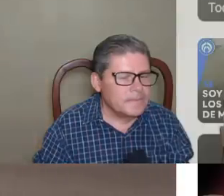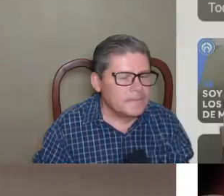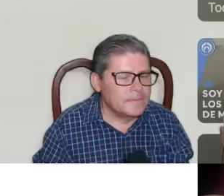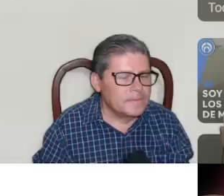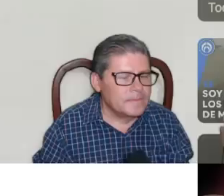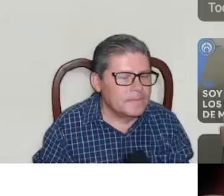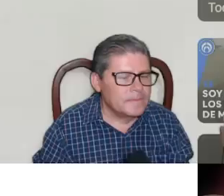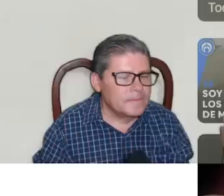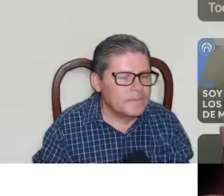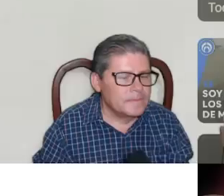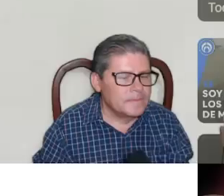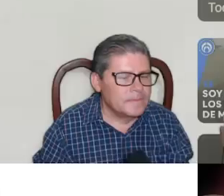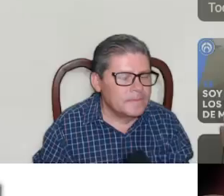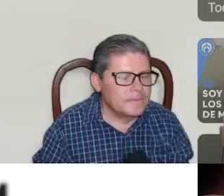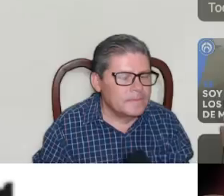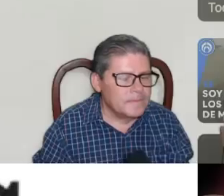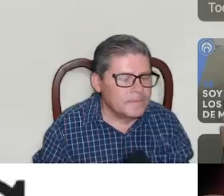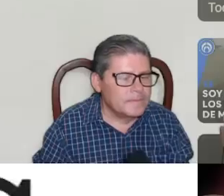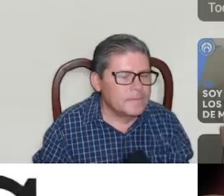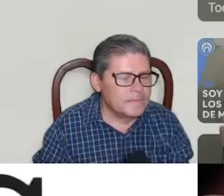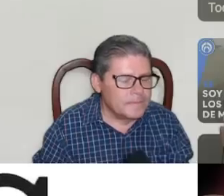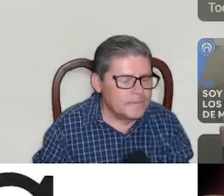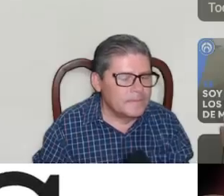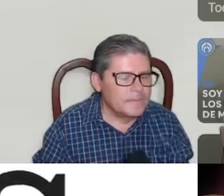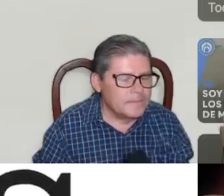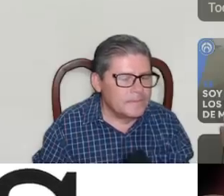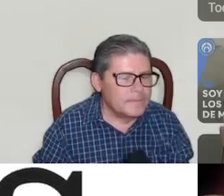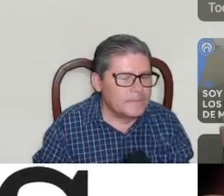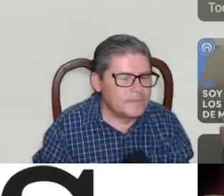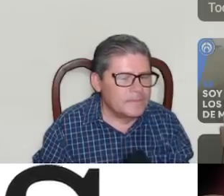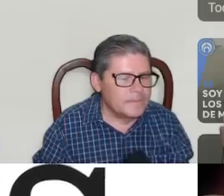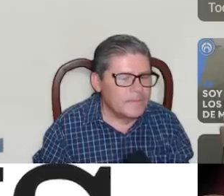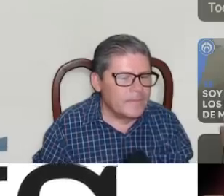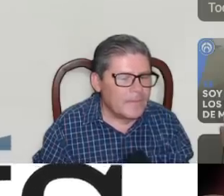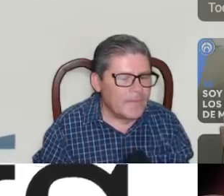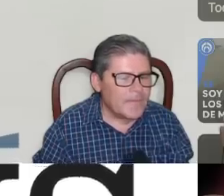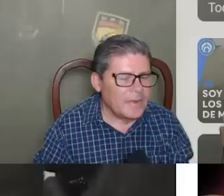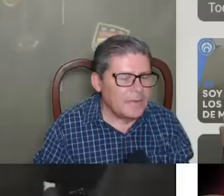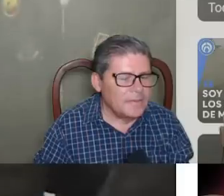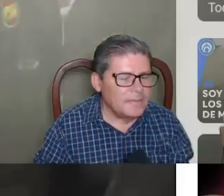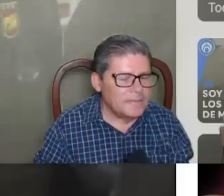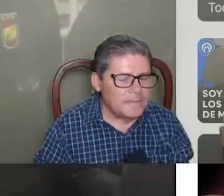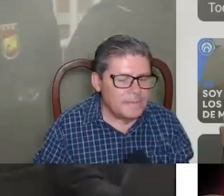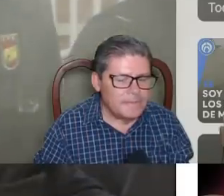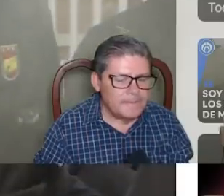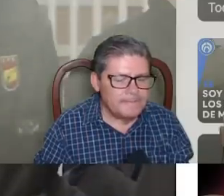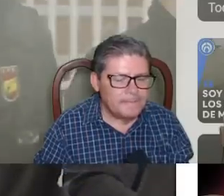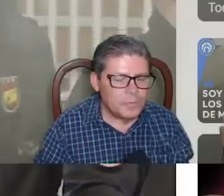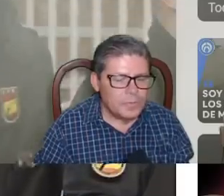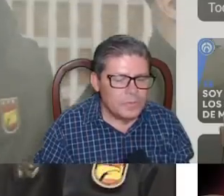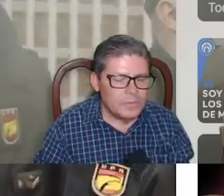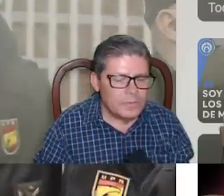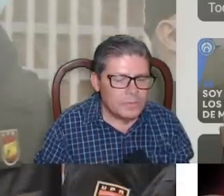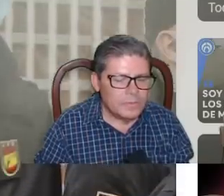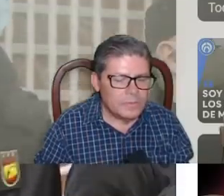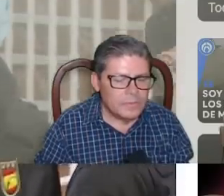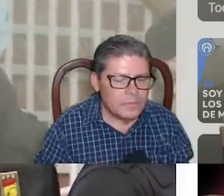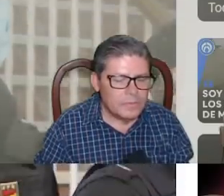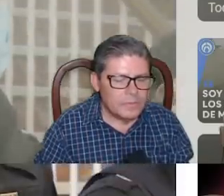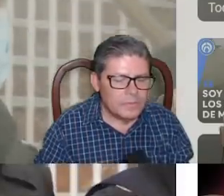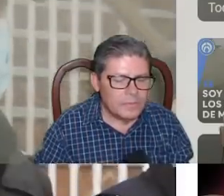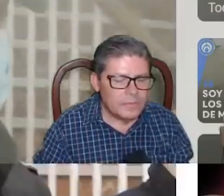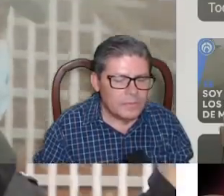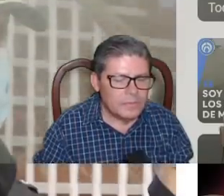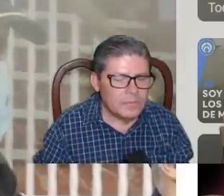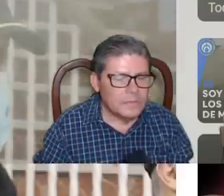Gortari, reveló esta mañana el periódico español El País. Las autoridades de Andorra investigan